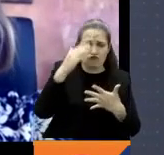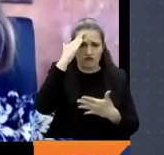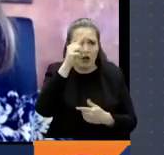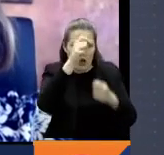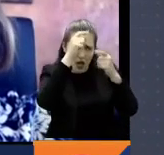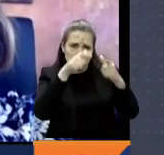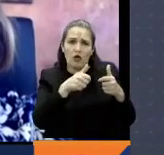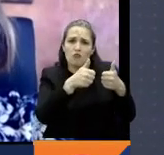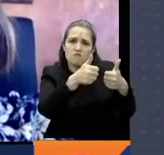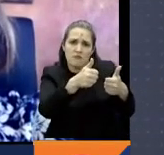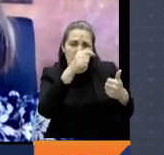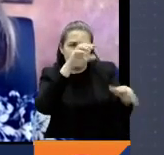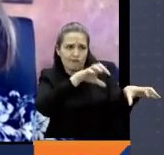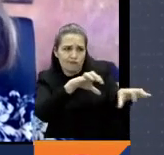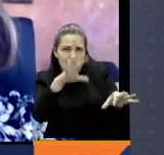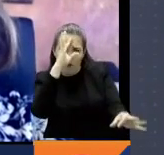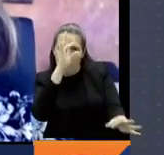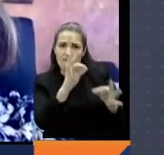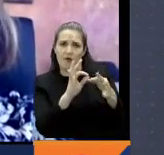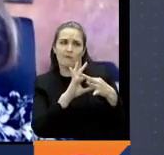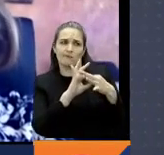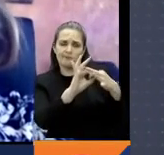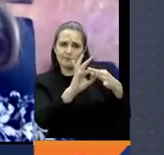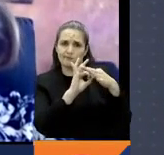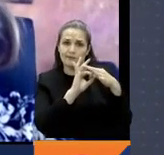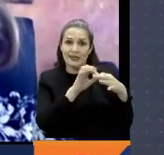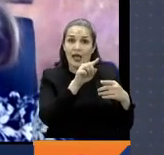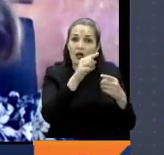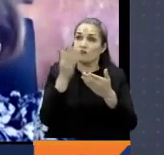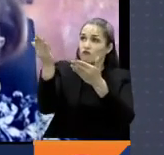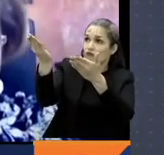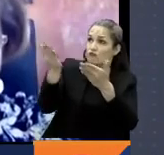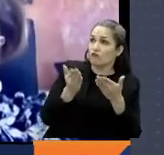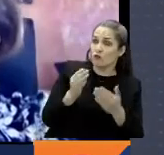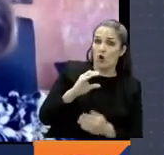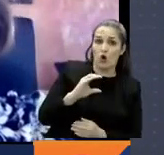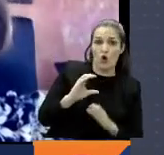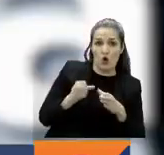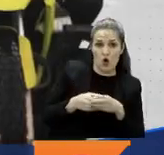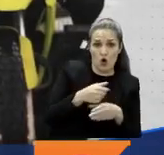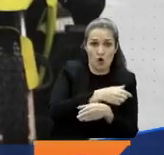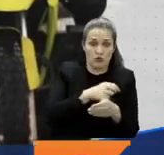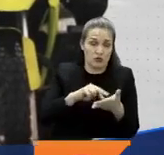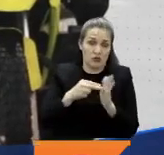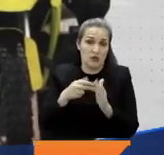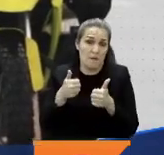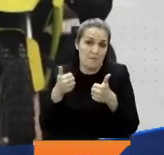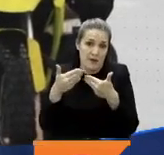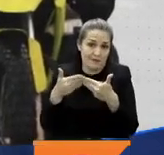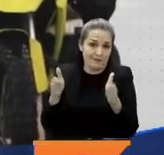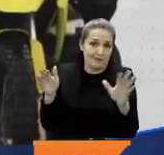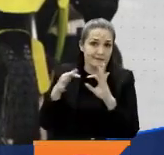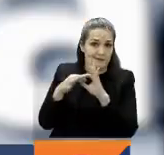Estado, precisamente desde el momento en que autorizó la visita a la Comisión a Colombia.